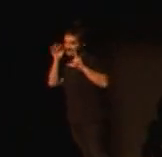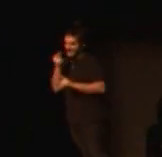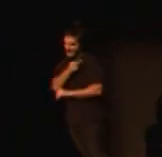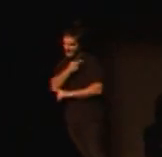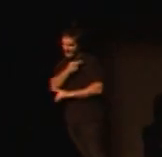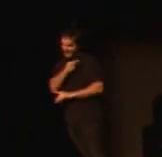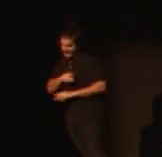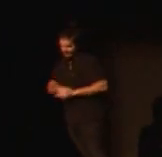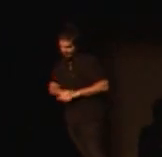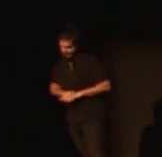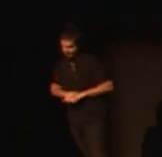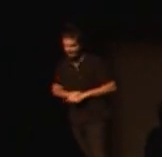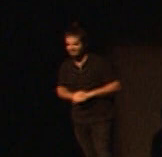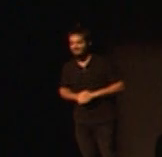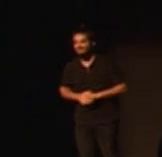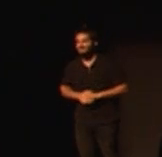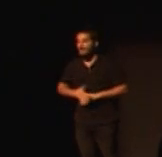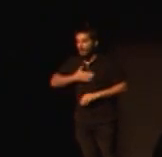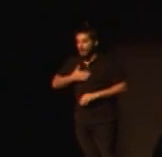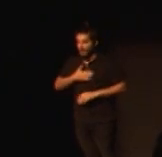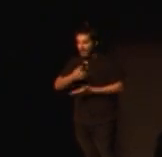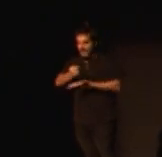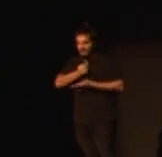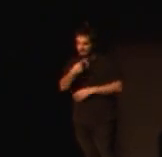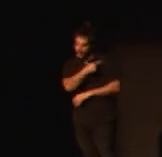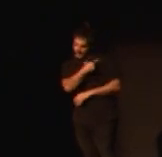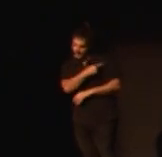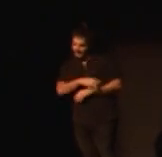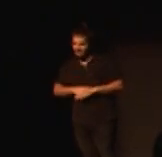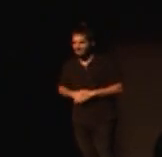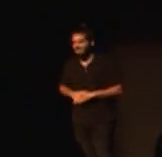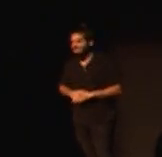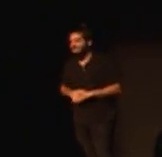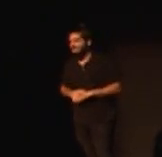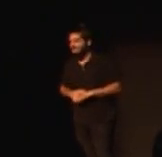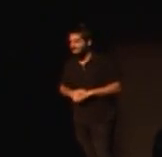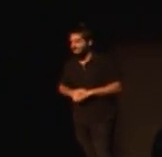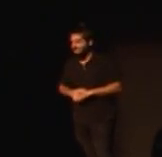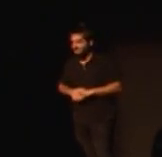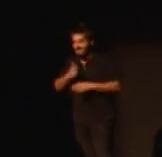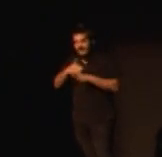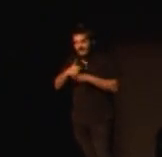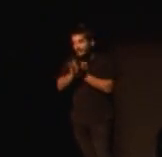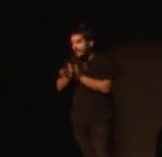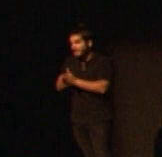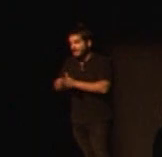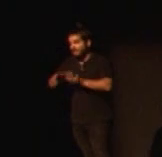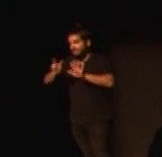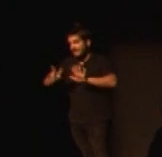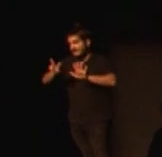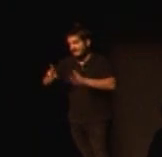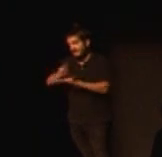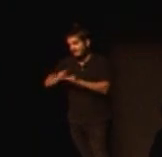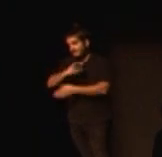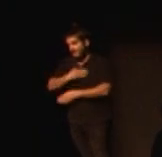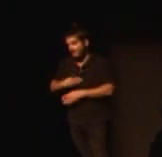este galardón. Ella, que es la directora y presentadora del programa Corazón Solidario, y el resto de compañeros de la 7 que todos los días